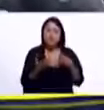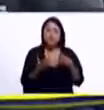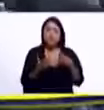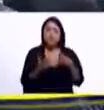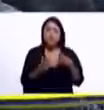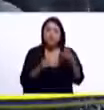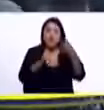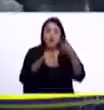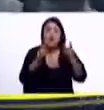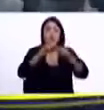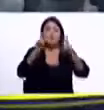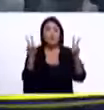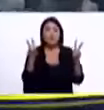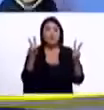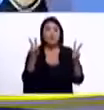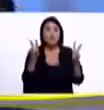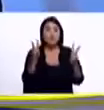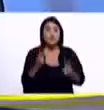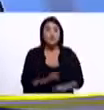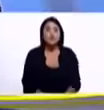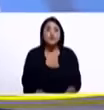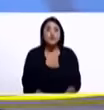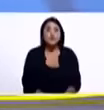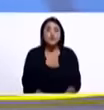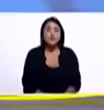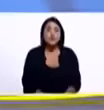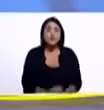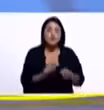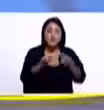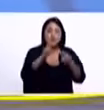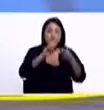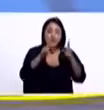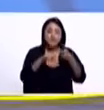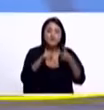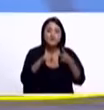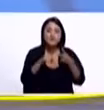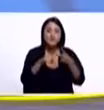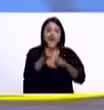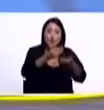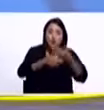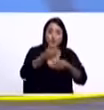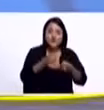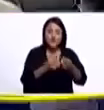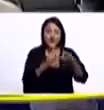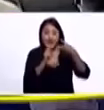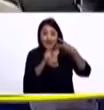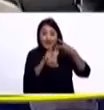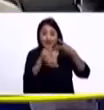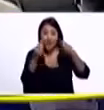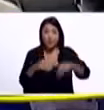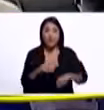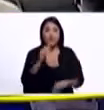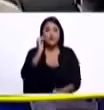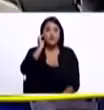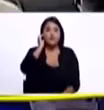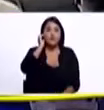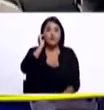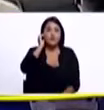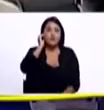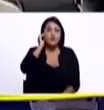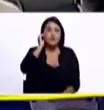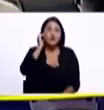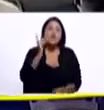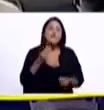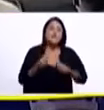La paz, la economía, dos. Un tercer consenso, el estado de bienestar. Un